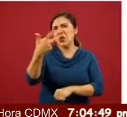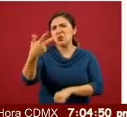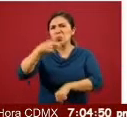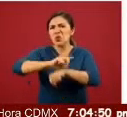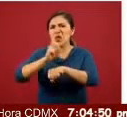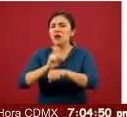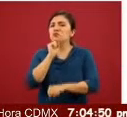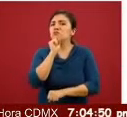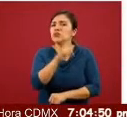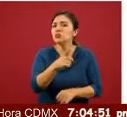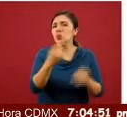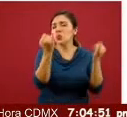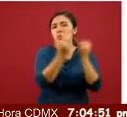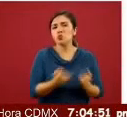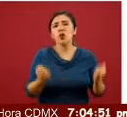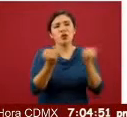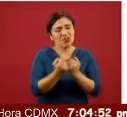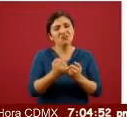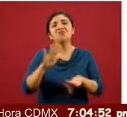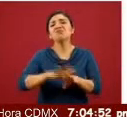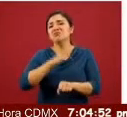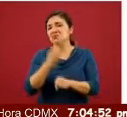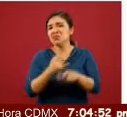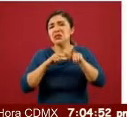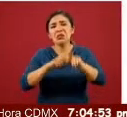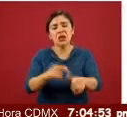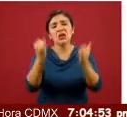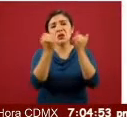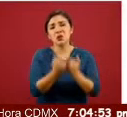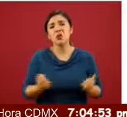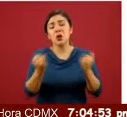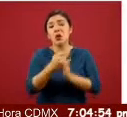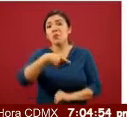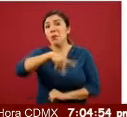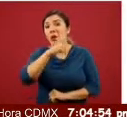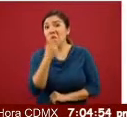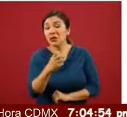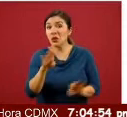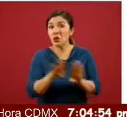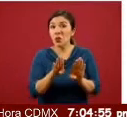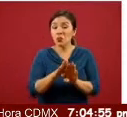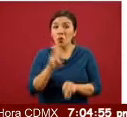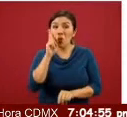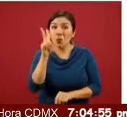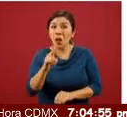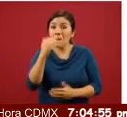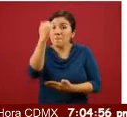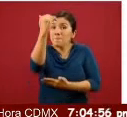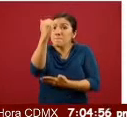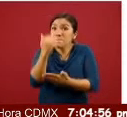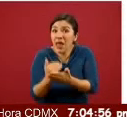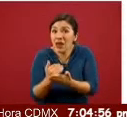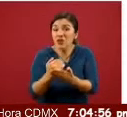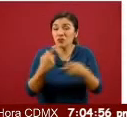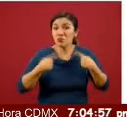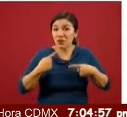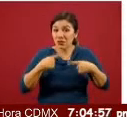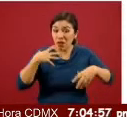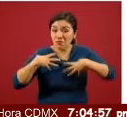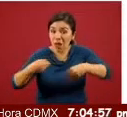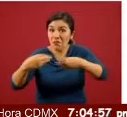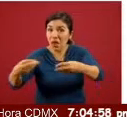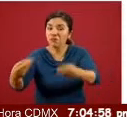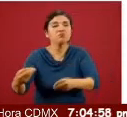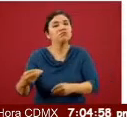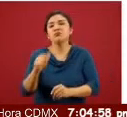días, ¿no? Entonces, mucha estabilidad, pero una estabilidad que tampoco ha representado una disminución en los casos, más